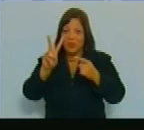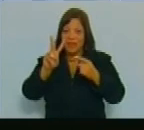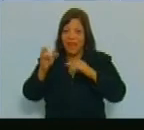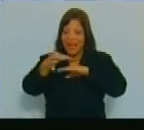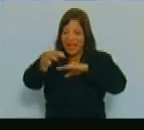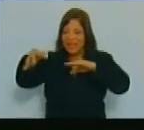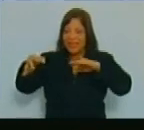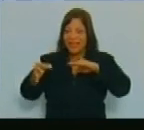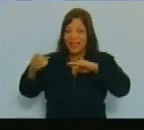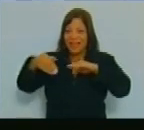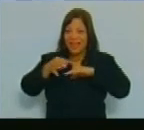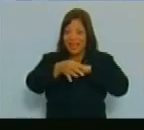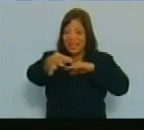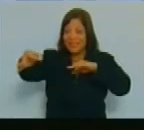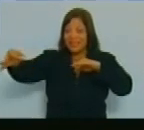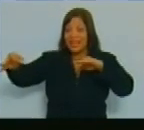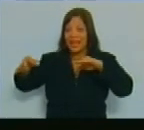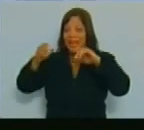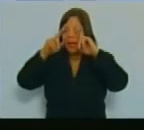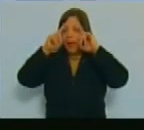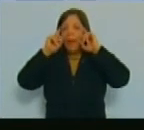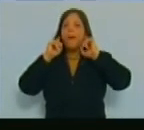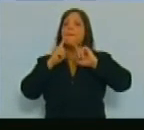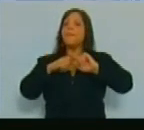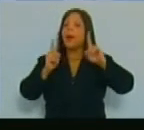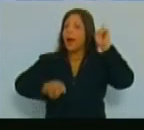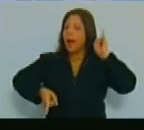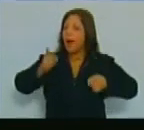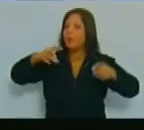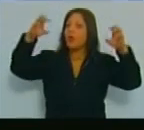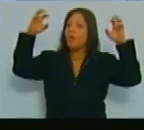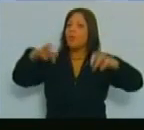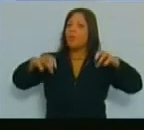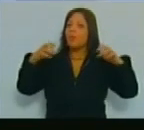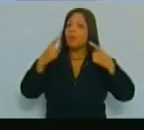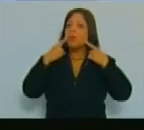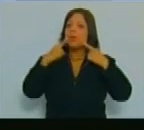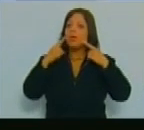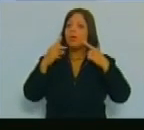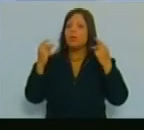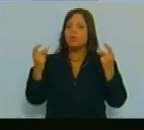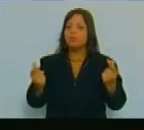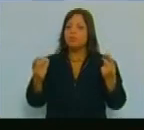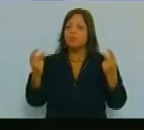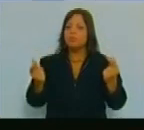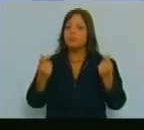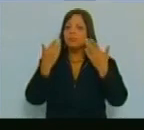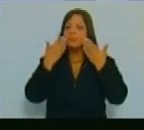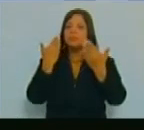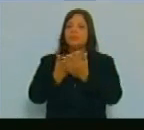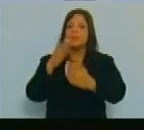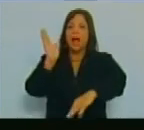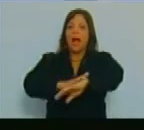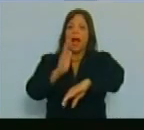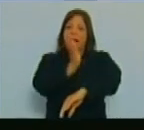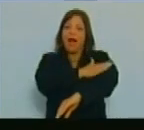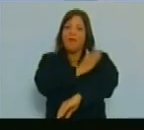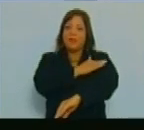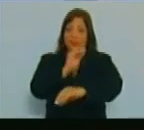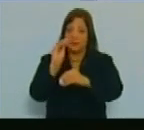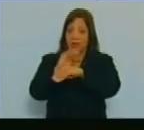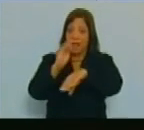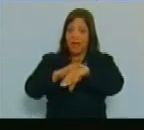pero su espiral hada activa la zona de convergencia intertropical en venezuela y causa